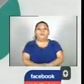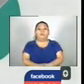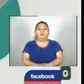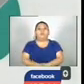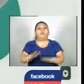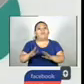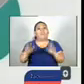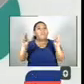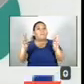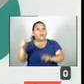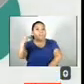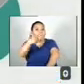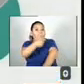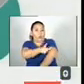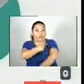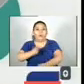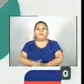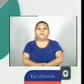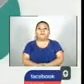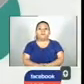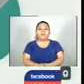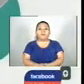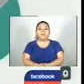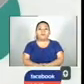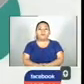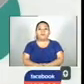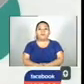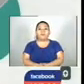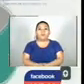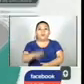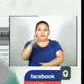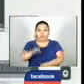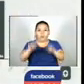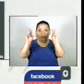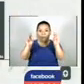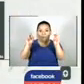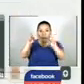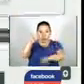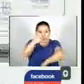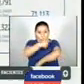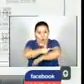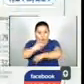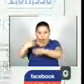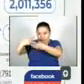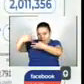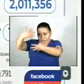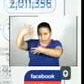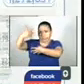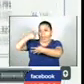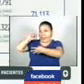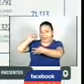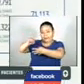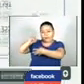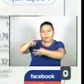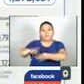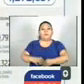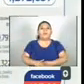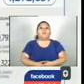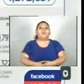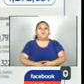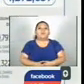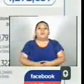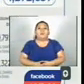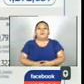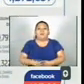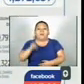Ahora, en cuanto a la vacuna, vamos arriba, vamos a hablar de la vacuna del COVID-19, ahí lo tenemos en pantalla, estamos hablando,